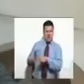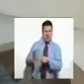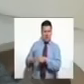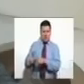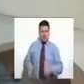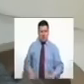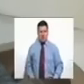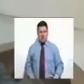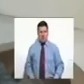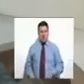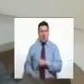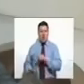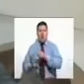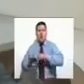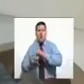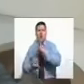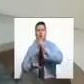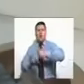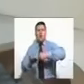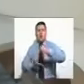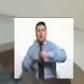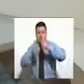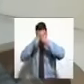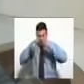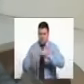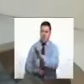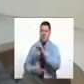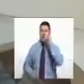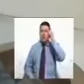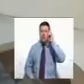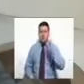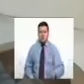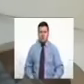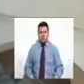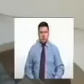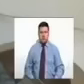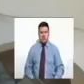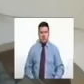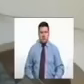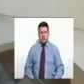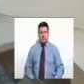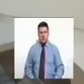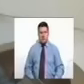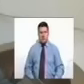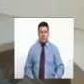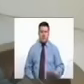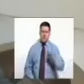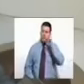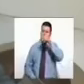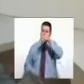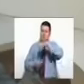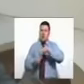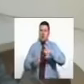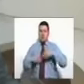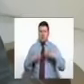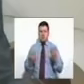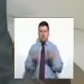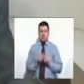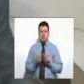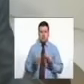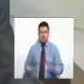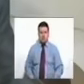hermano es un contratista del Estado, del gobierno que él, en el que está, gobierno donde él hace